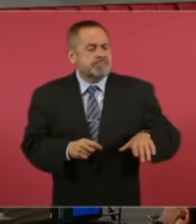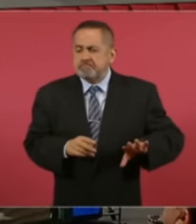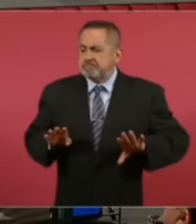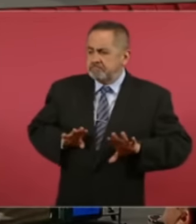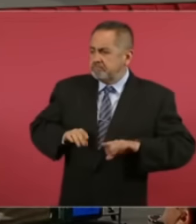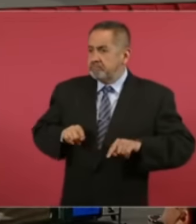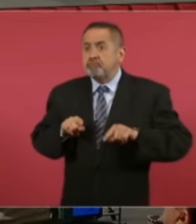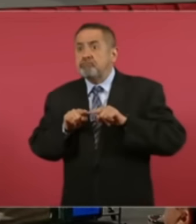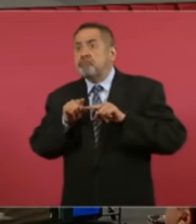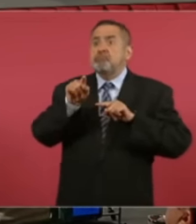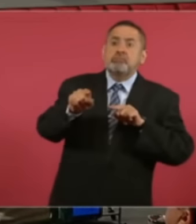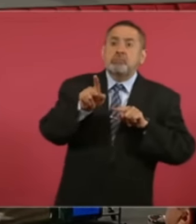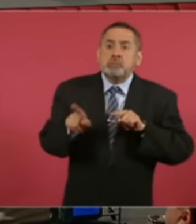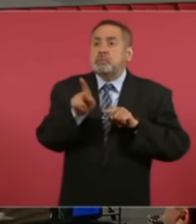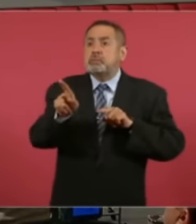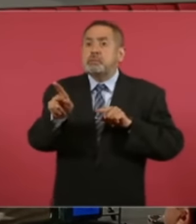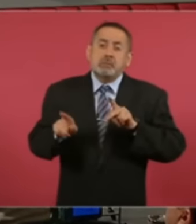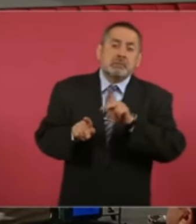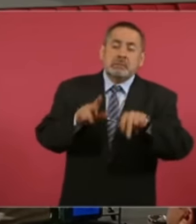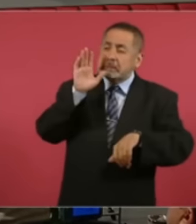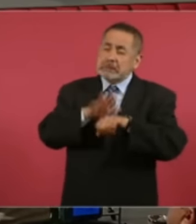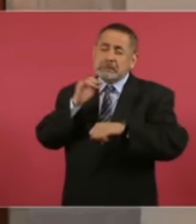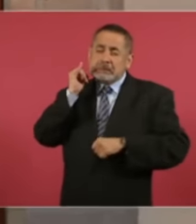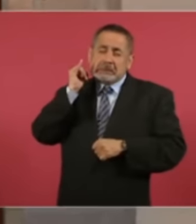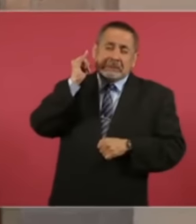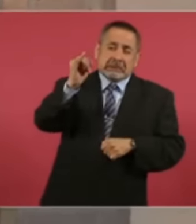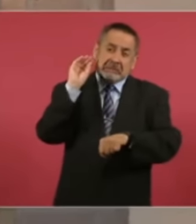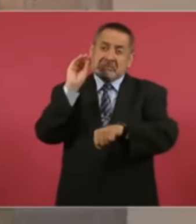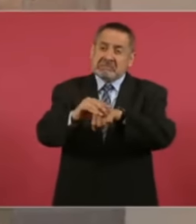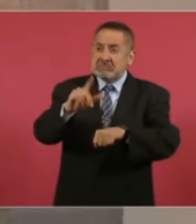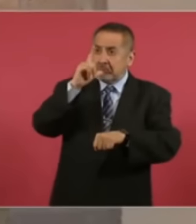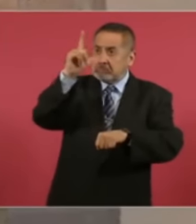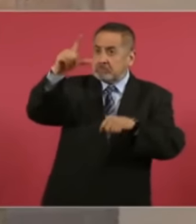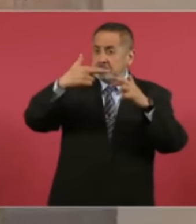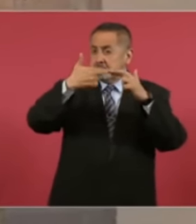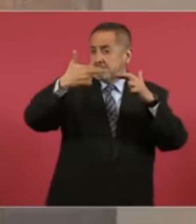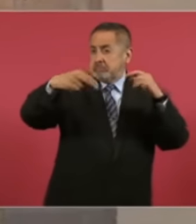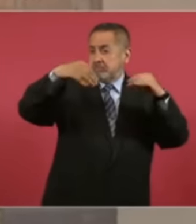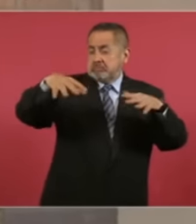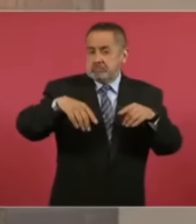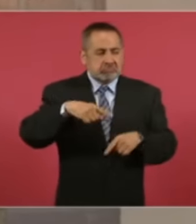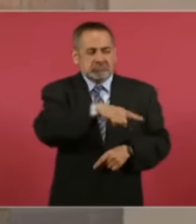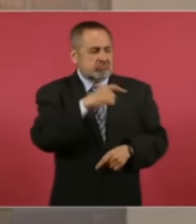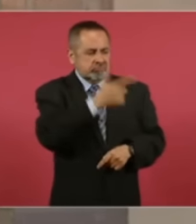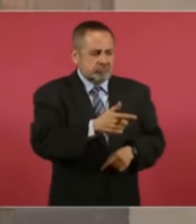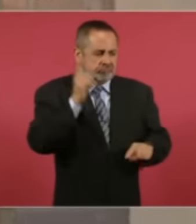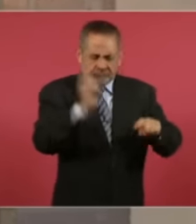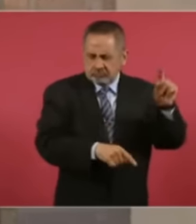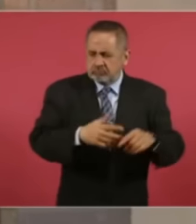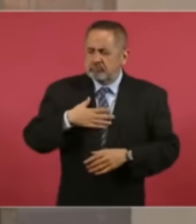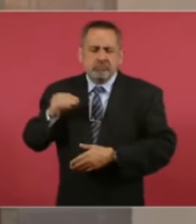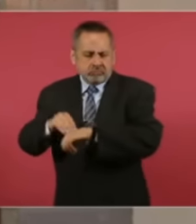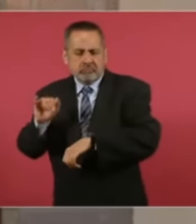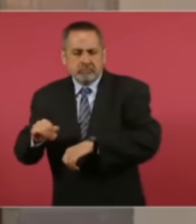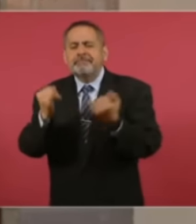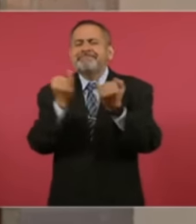ir a electrificar los pueblos apartados. Lo que pasa con el internet, exactamente lo